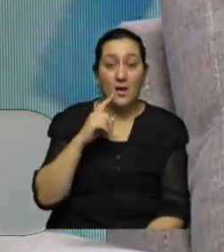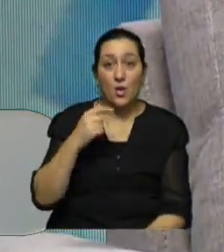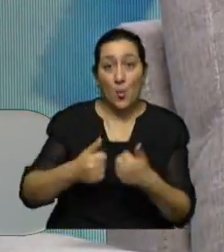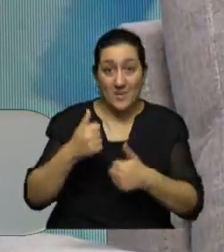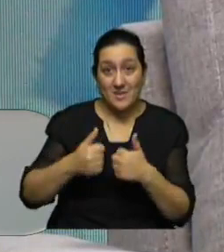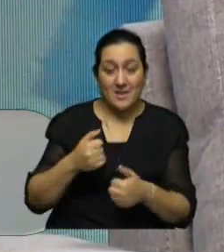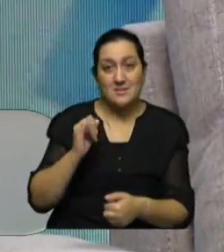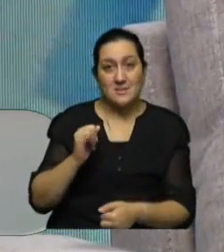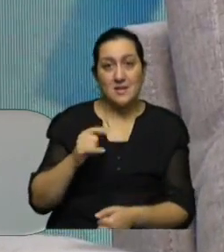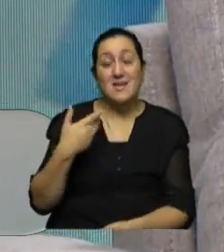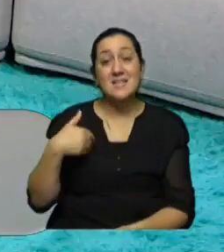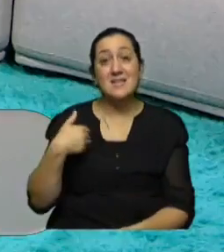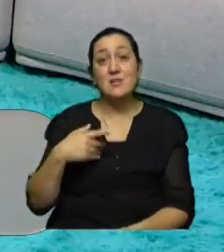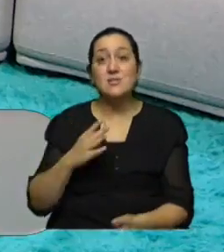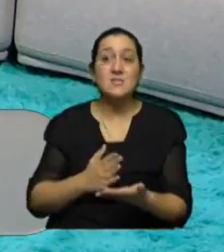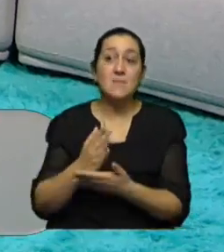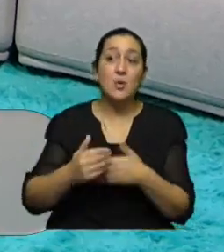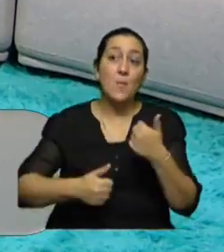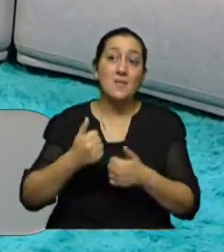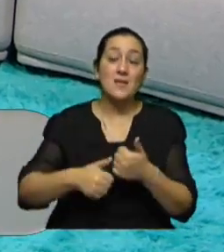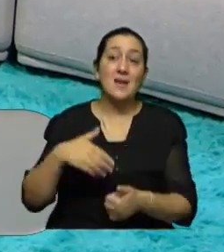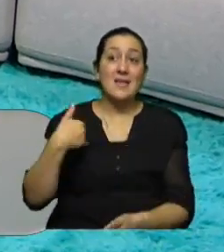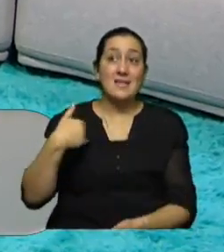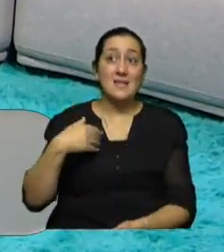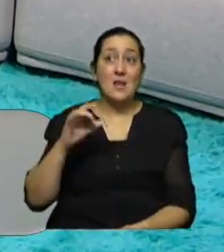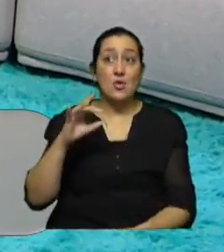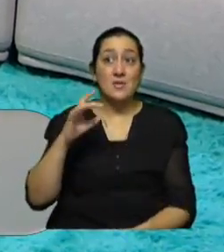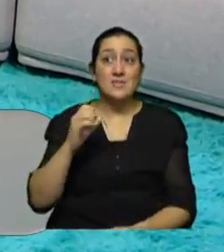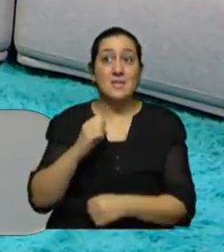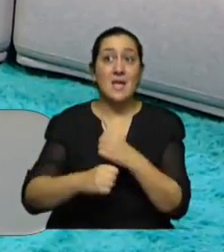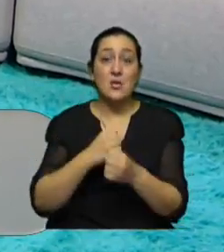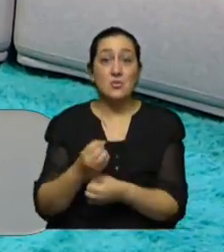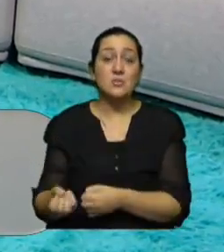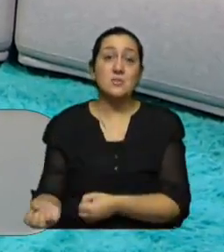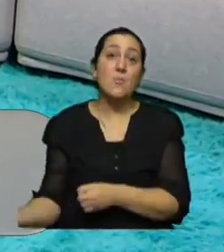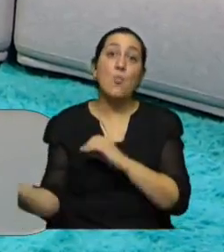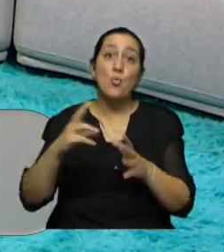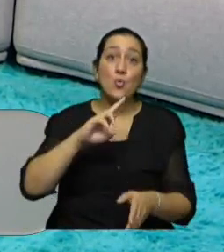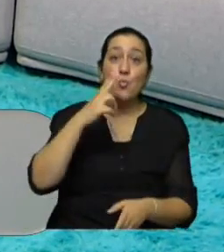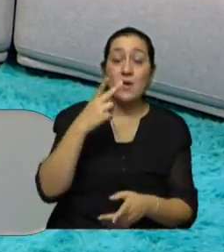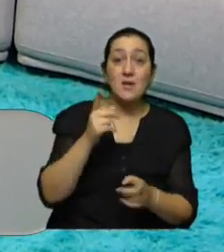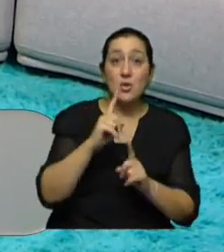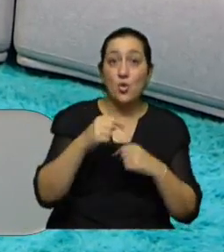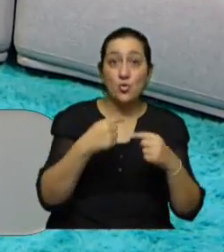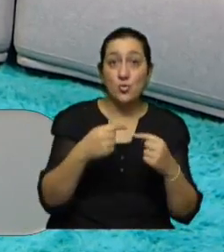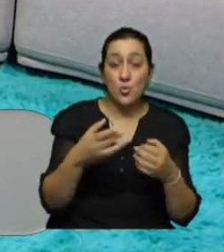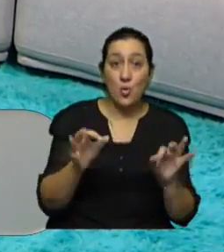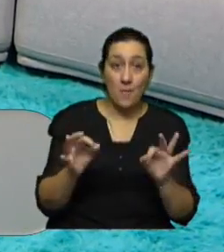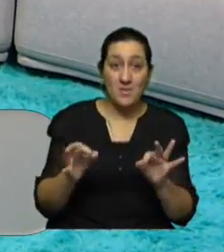es argentino, él competía en Argentina y a los 15 se vino a Uruguay y dejó de competir. Bien. Y competía con sus